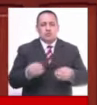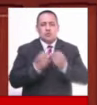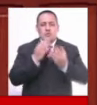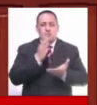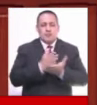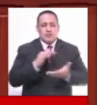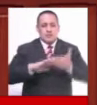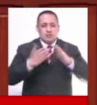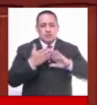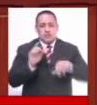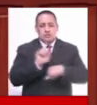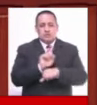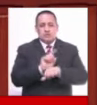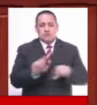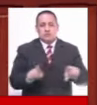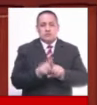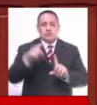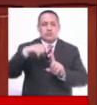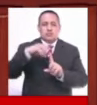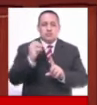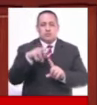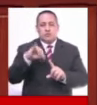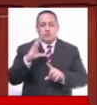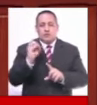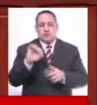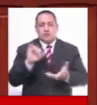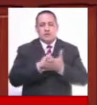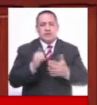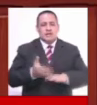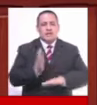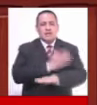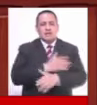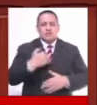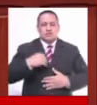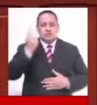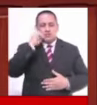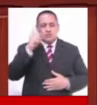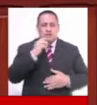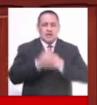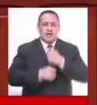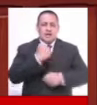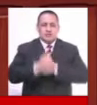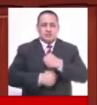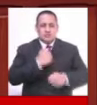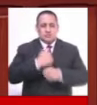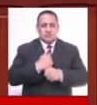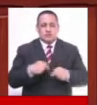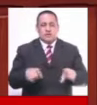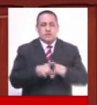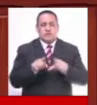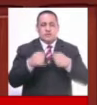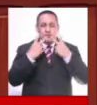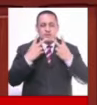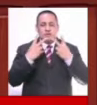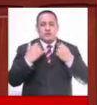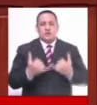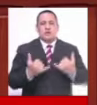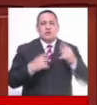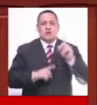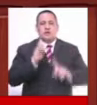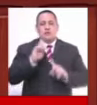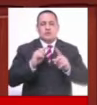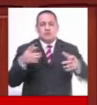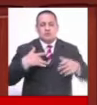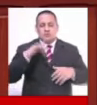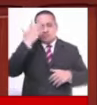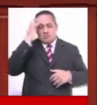la comunidad educativa, a un tópico, cosa que no sabemos por qué en el tiempo, en el devenir del tiempo, alguna